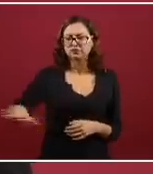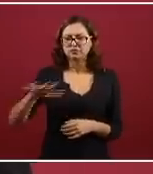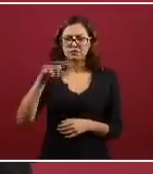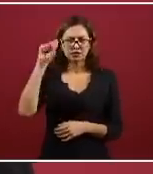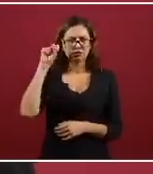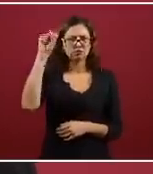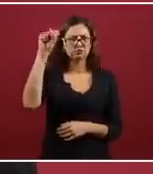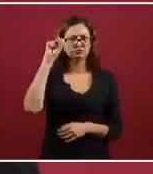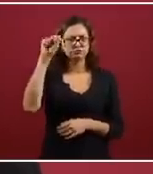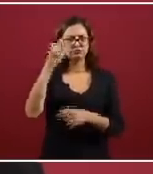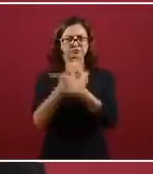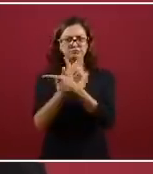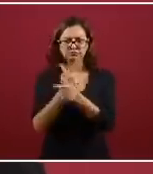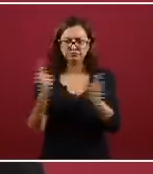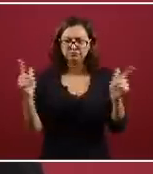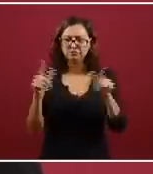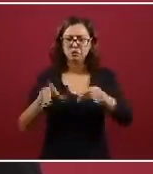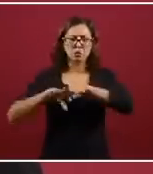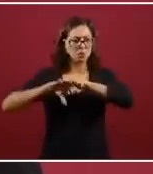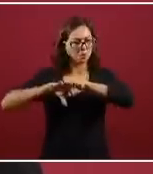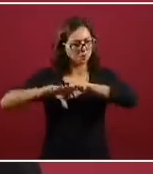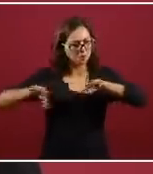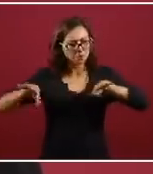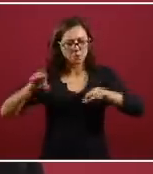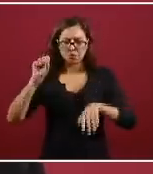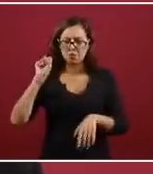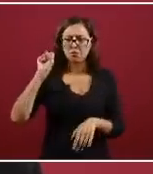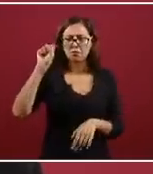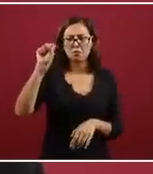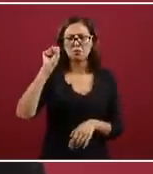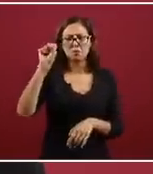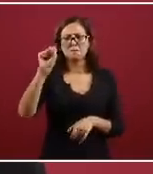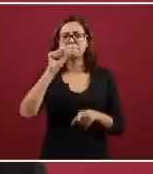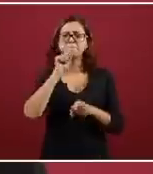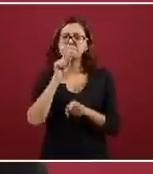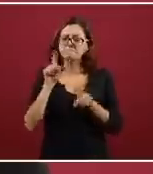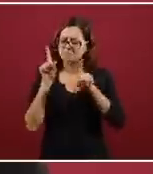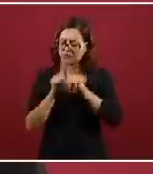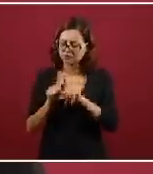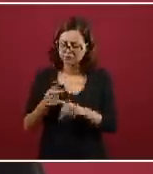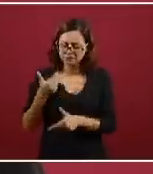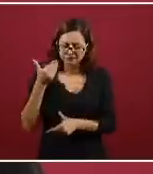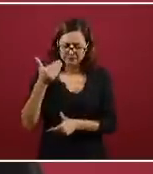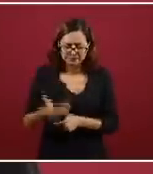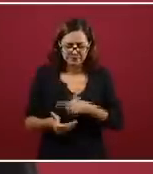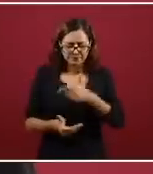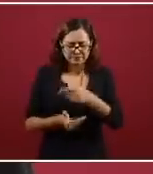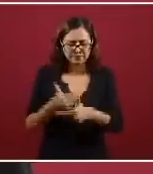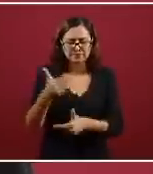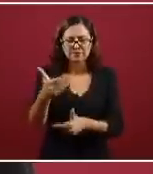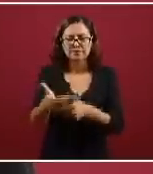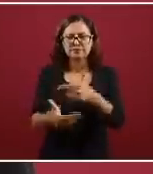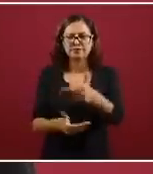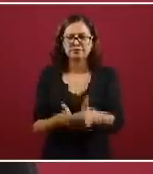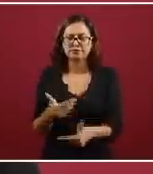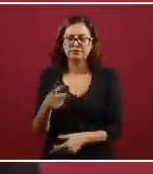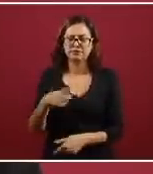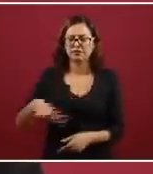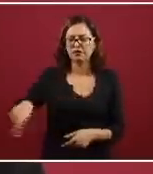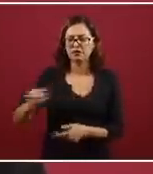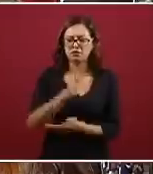sindical, democracia sindical, y se va a seguir avanzando para que mejoren los